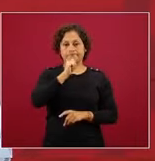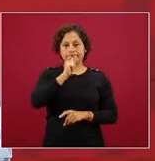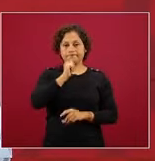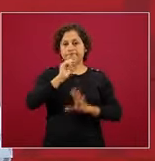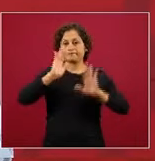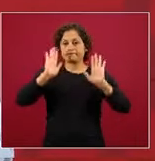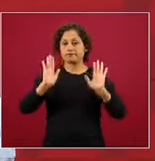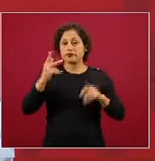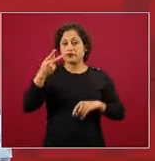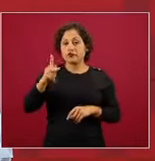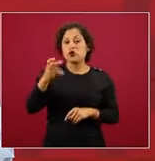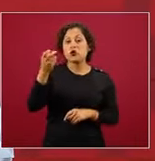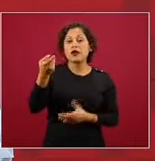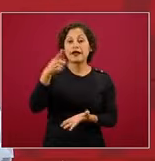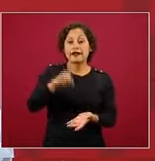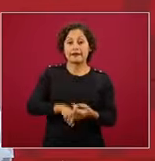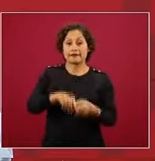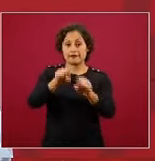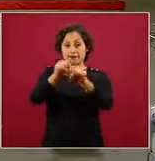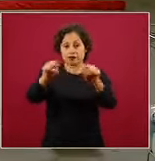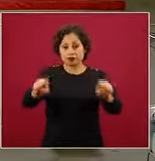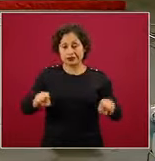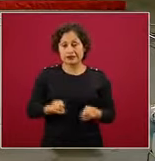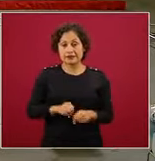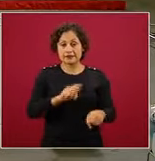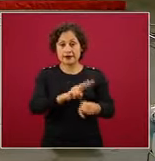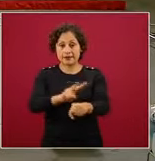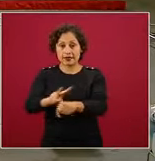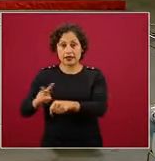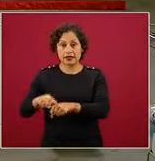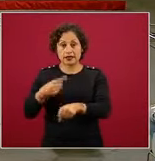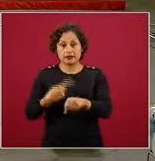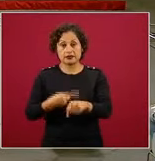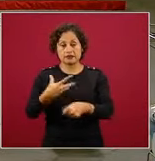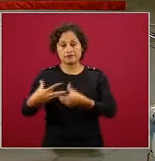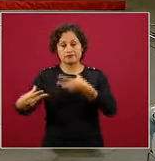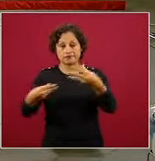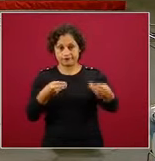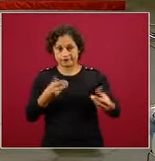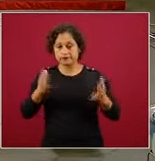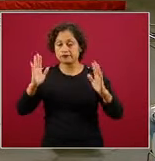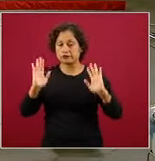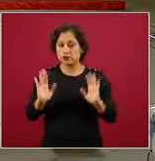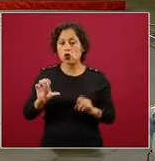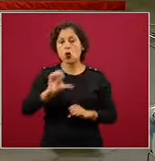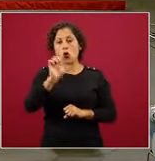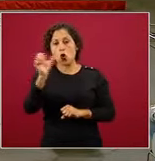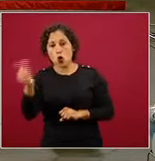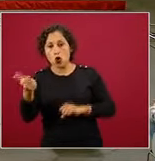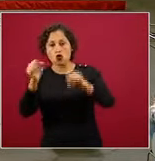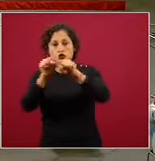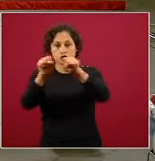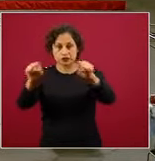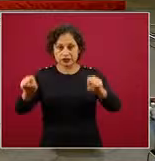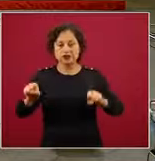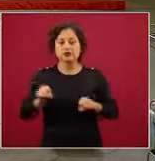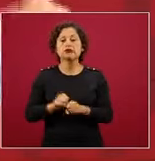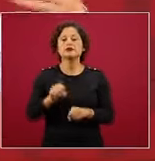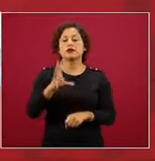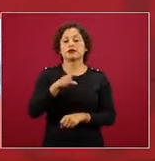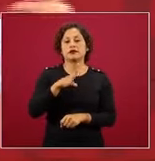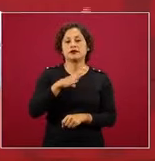en el sistema de vigilancia epidemiológica. En efecto, tenemos otro sistema que ya es el sistema que va a